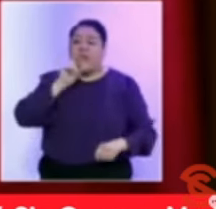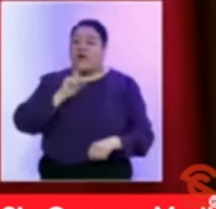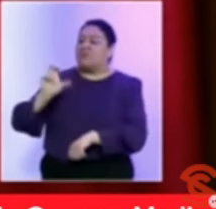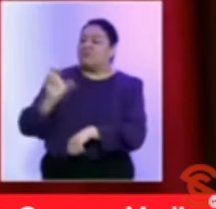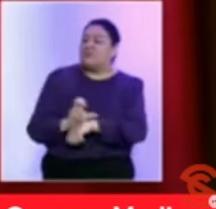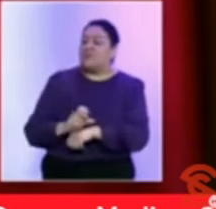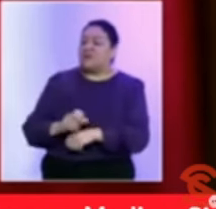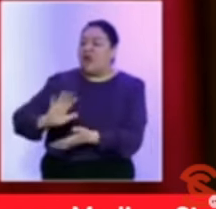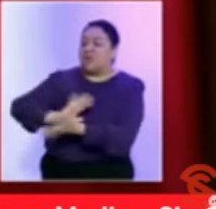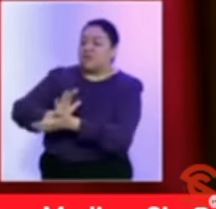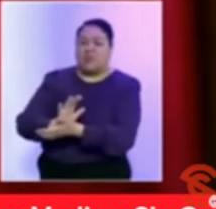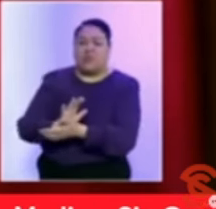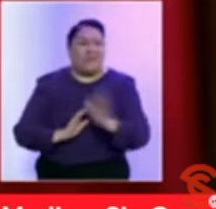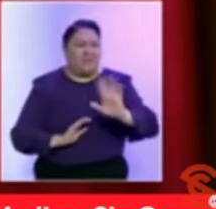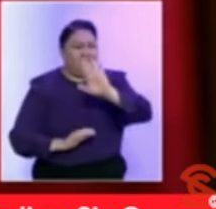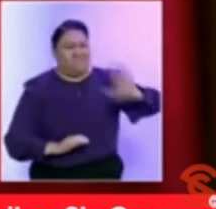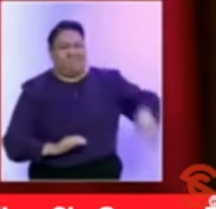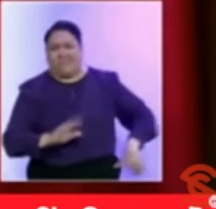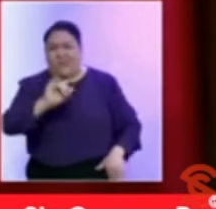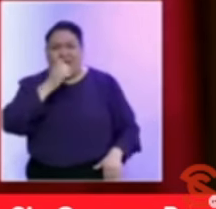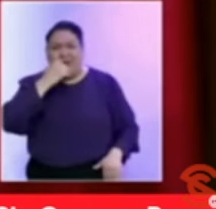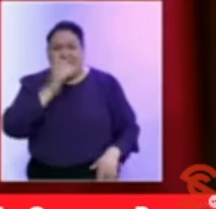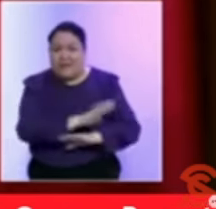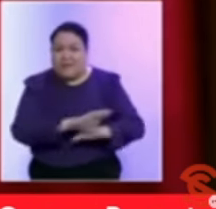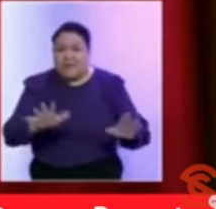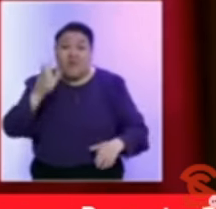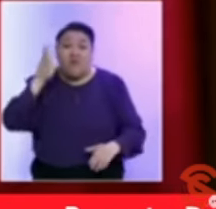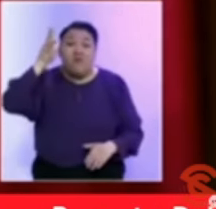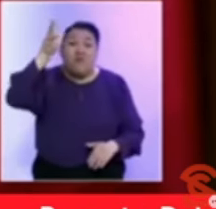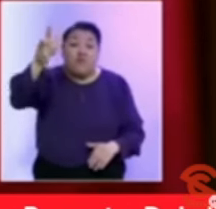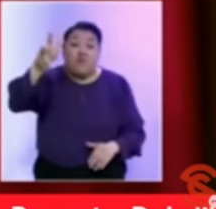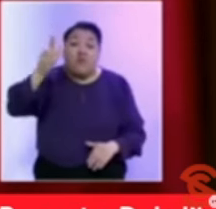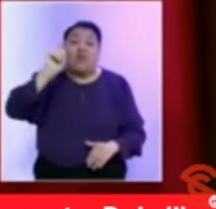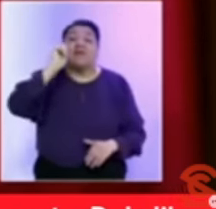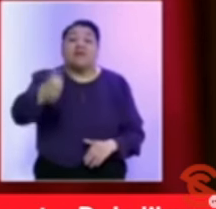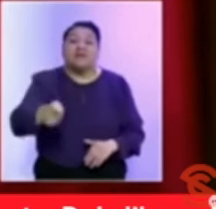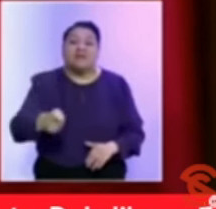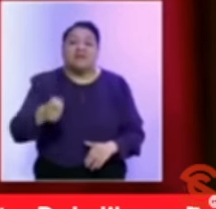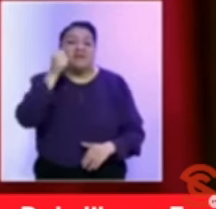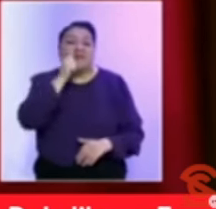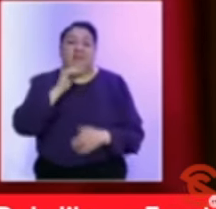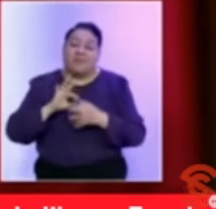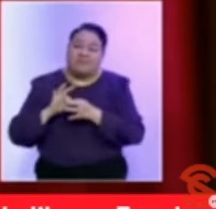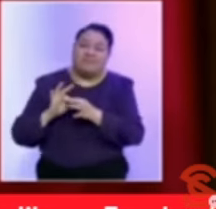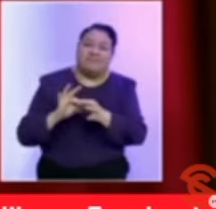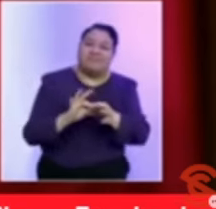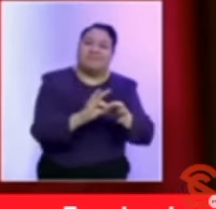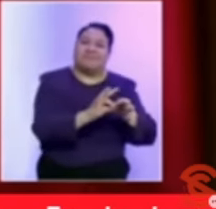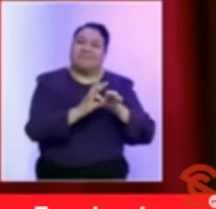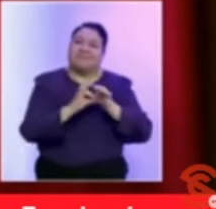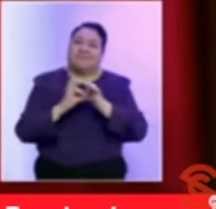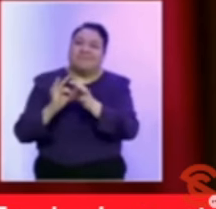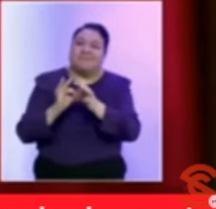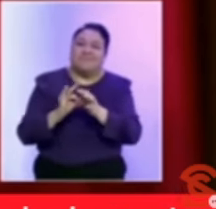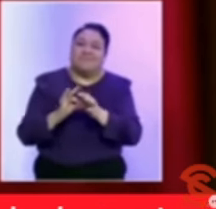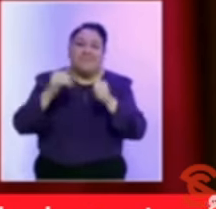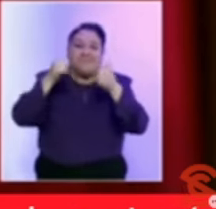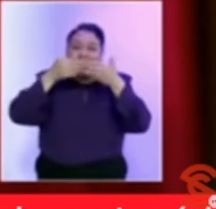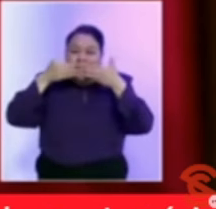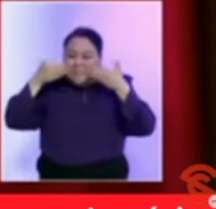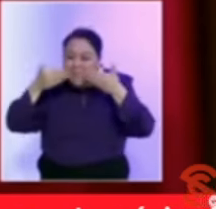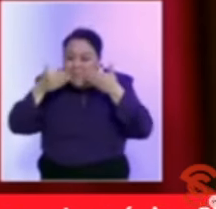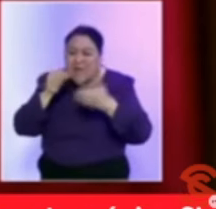que nuestras raíces y nuestro destino están en la fraternidad en el humanismo